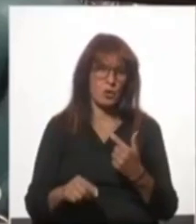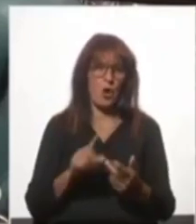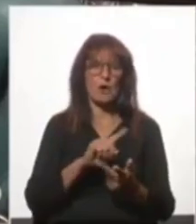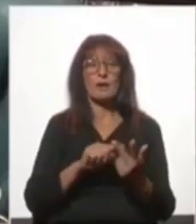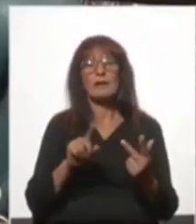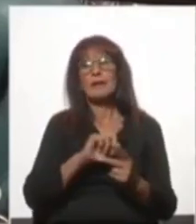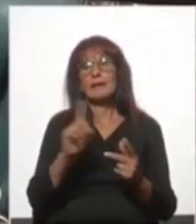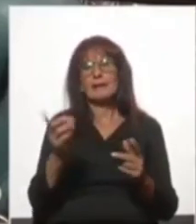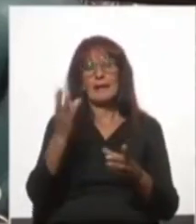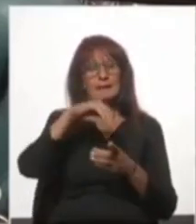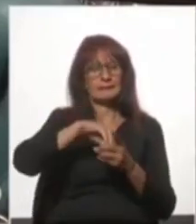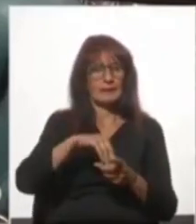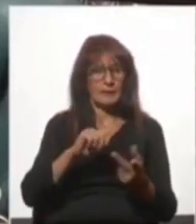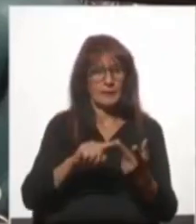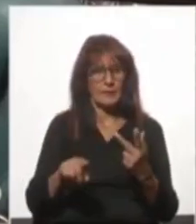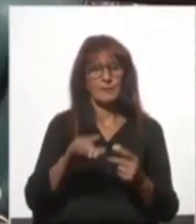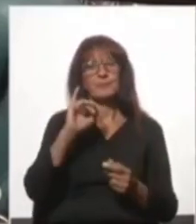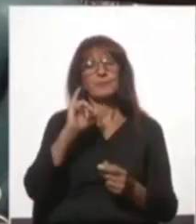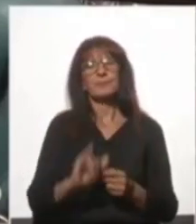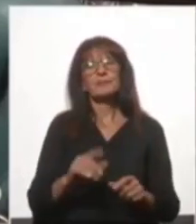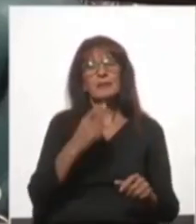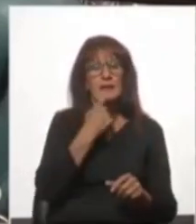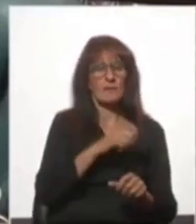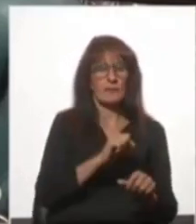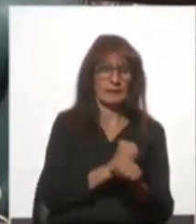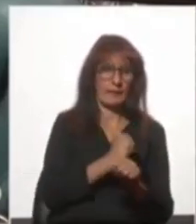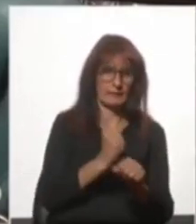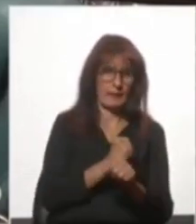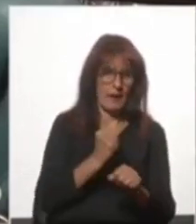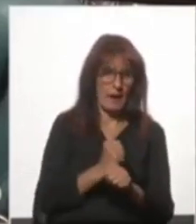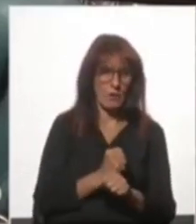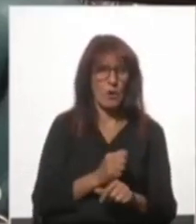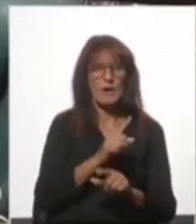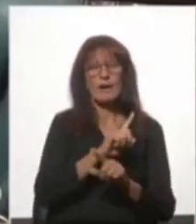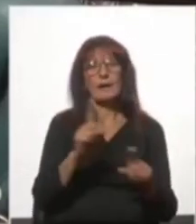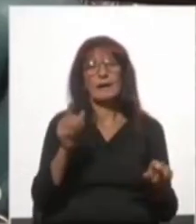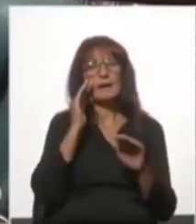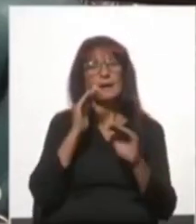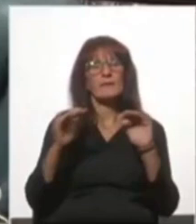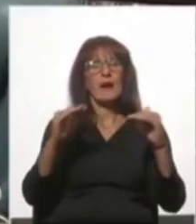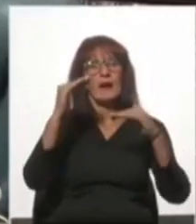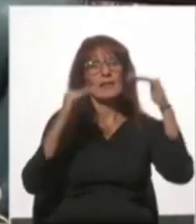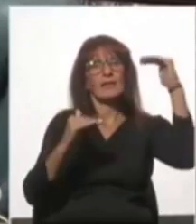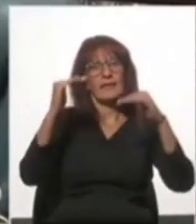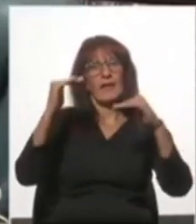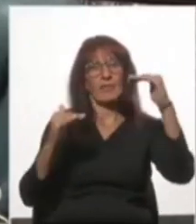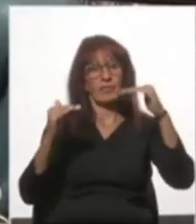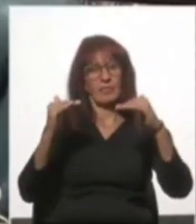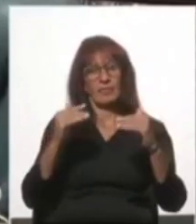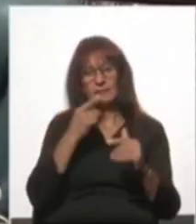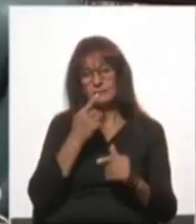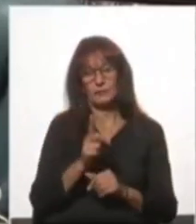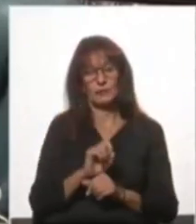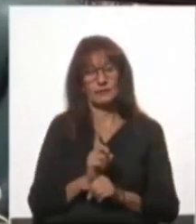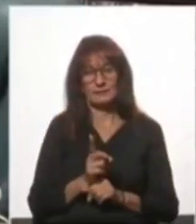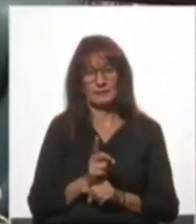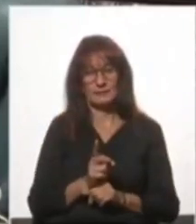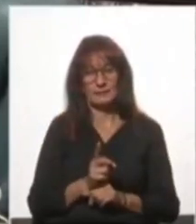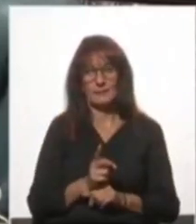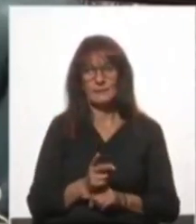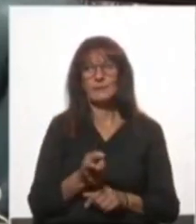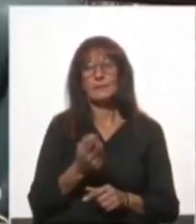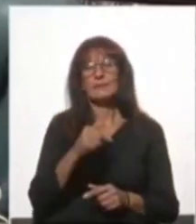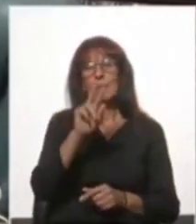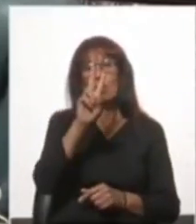marco externo, ni del empleo y el desempleo, ni de los niveles de inequidad. Es cierto que